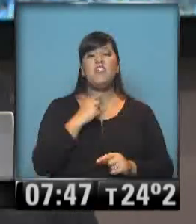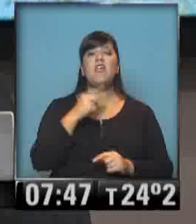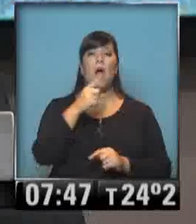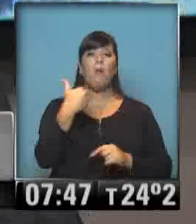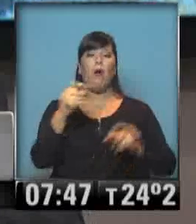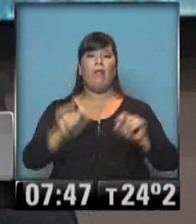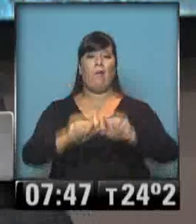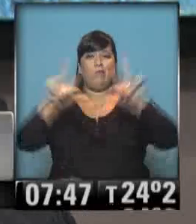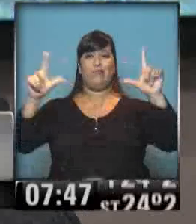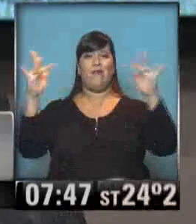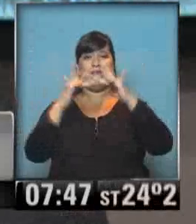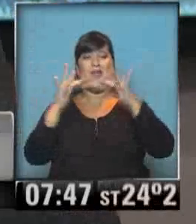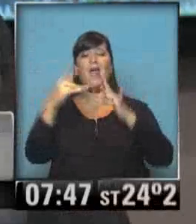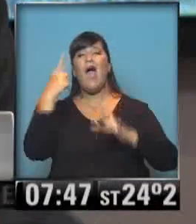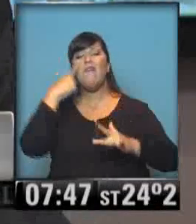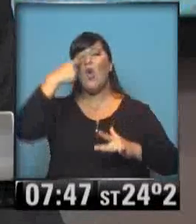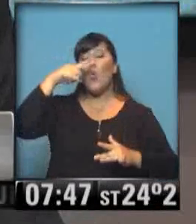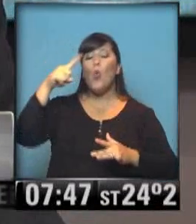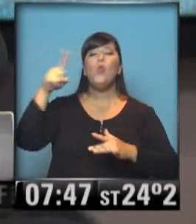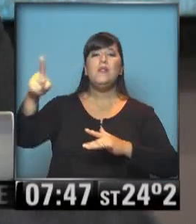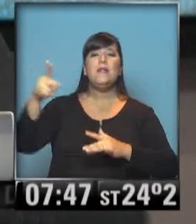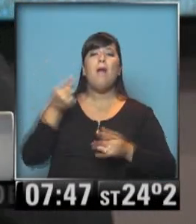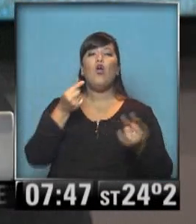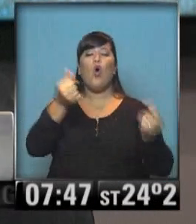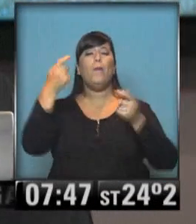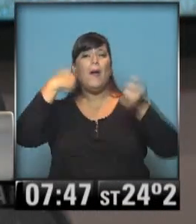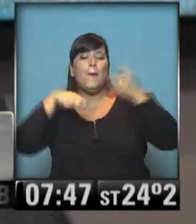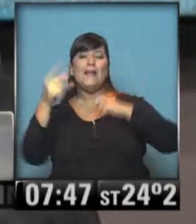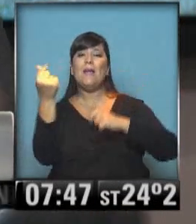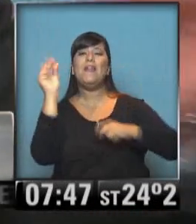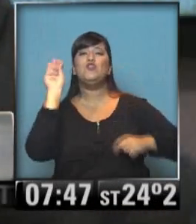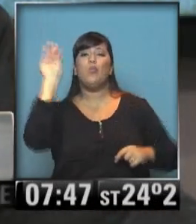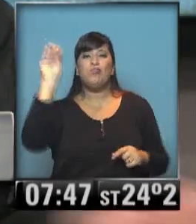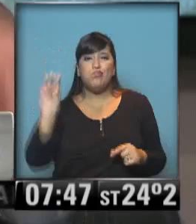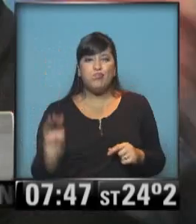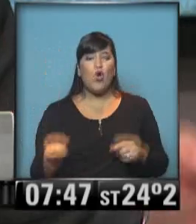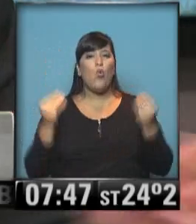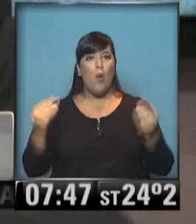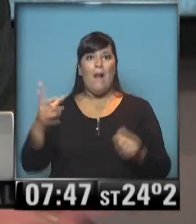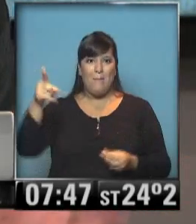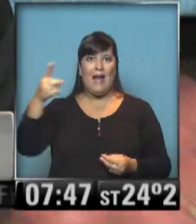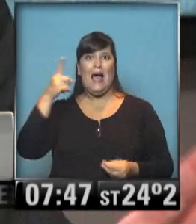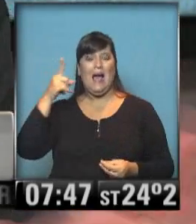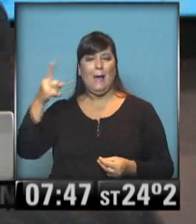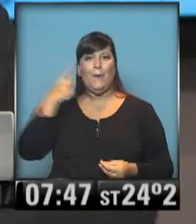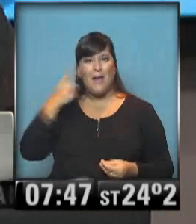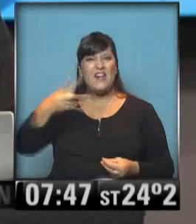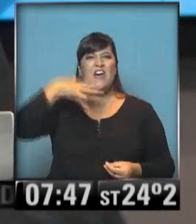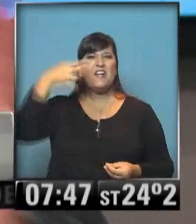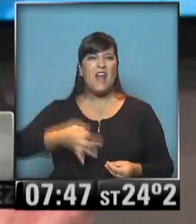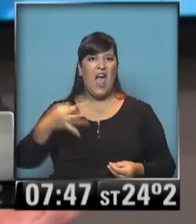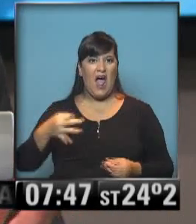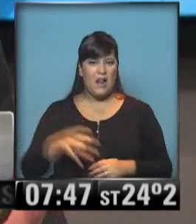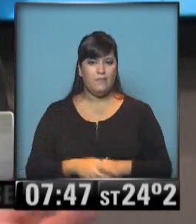precio se hizo la última operación las últimas operaciones o a qué precio se hicieron ese día y a qué precio se hicieron el día anterior las operaciones